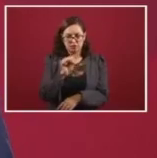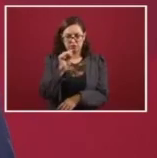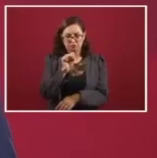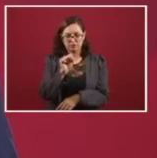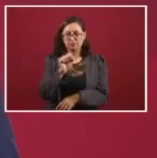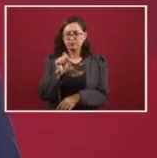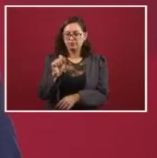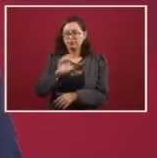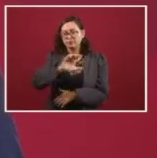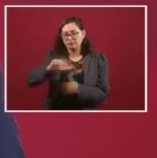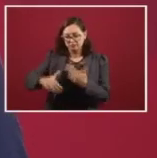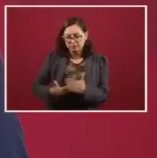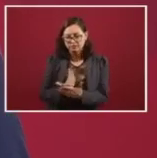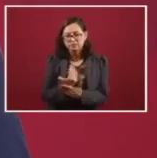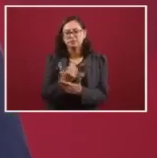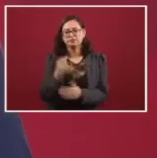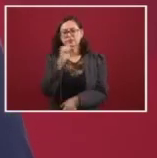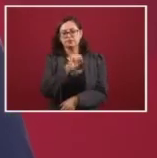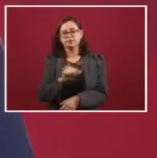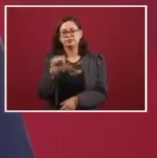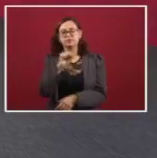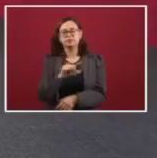en Valle.